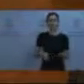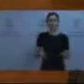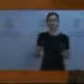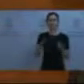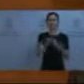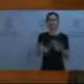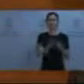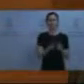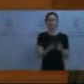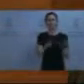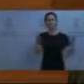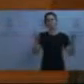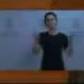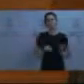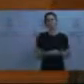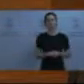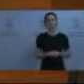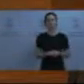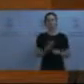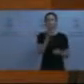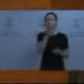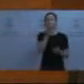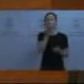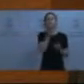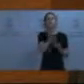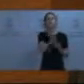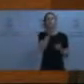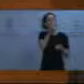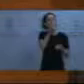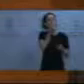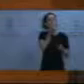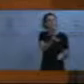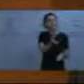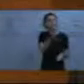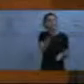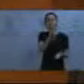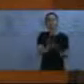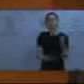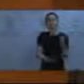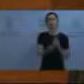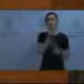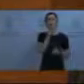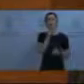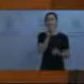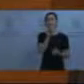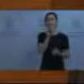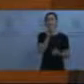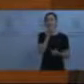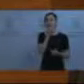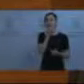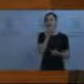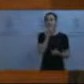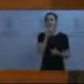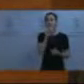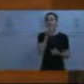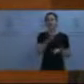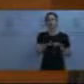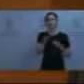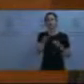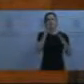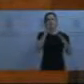una cuestión también y se lo pongo como ejemplo porque me parece que a lo mejor los ejemplos son una buena forma de ver la